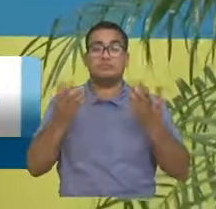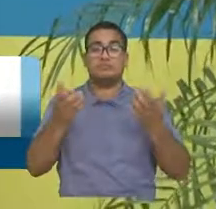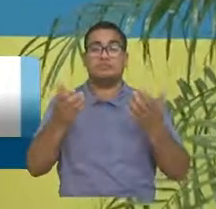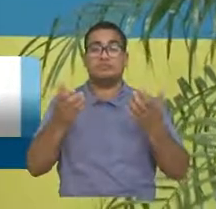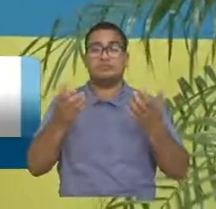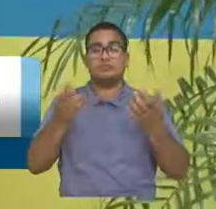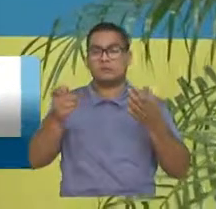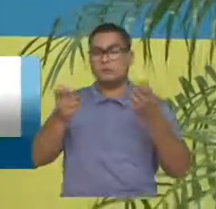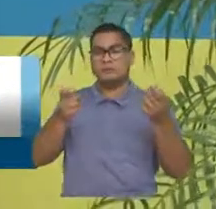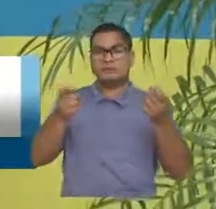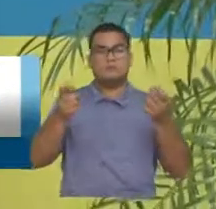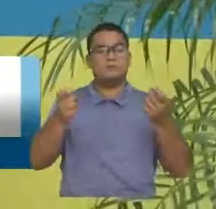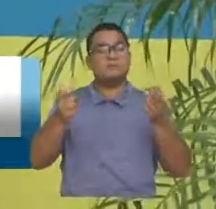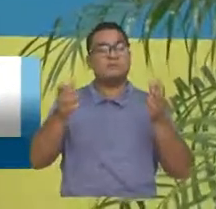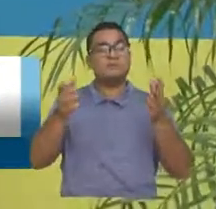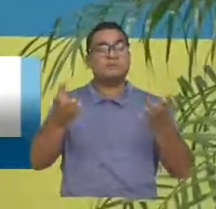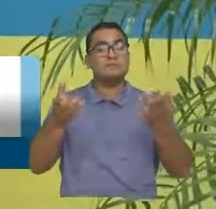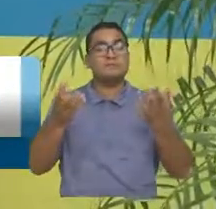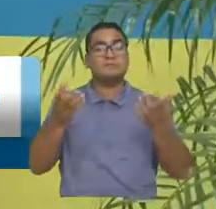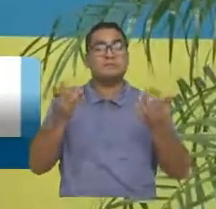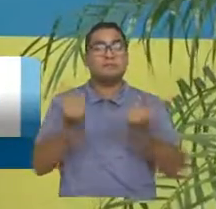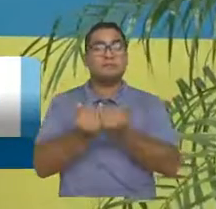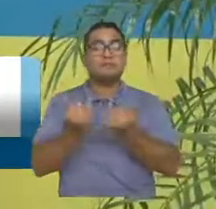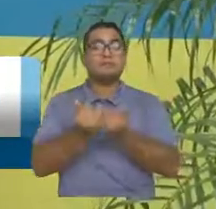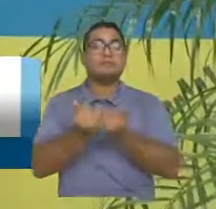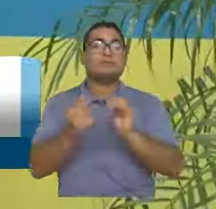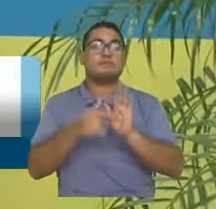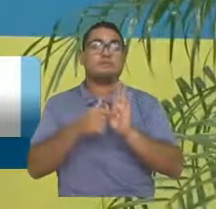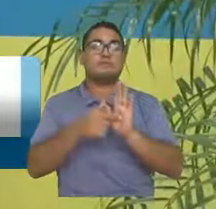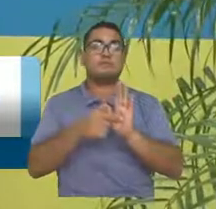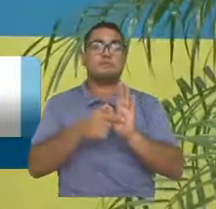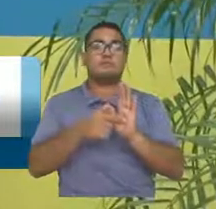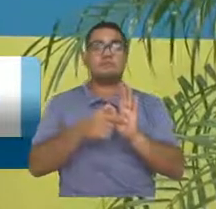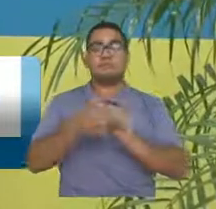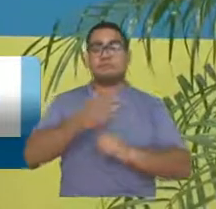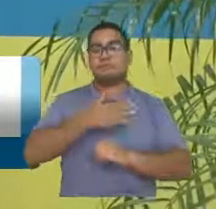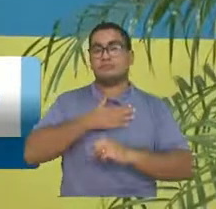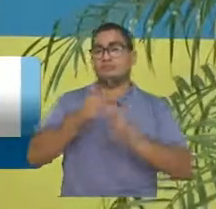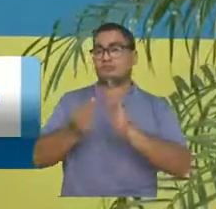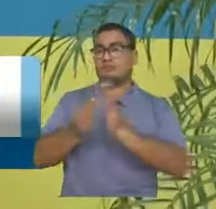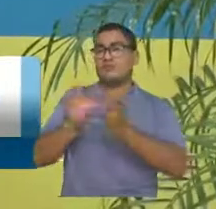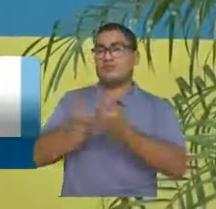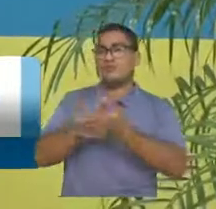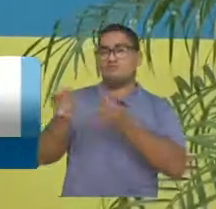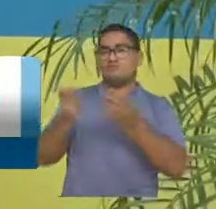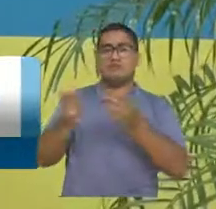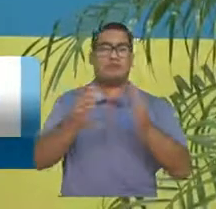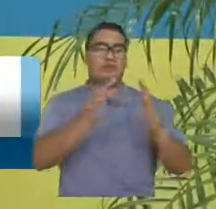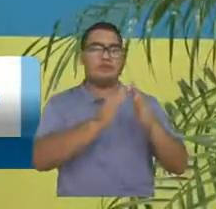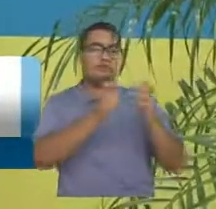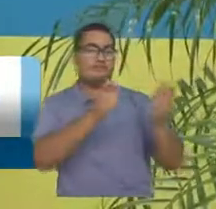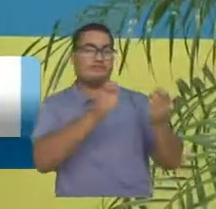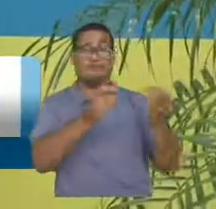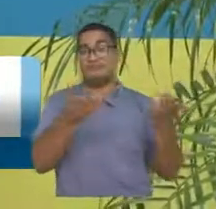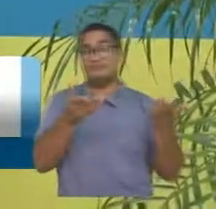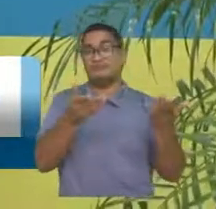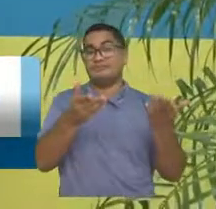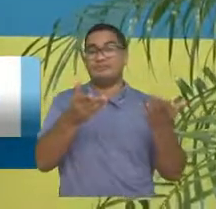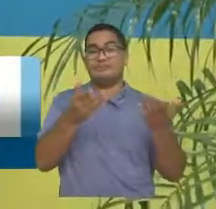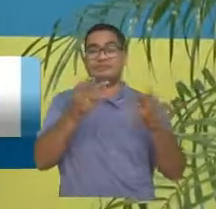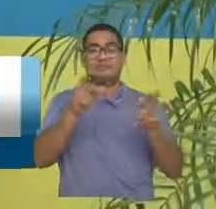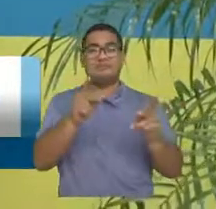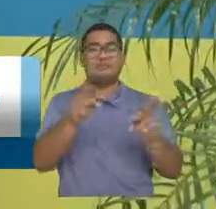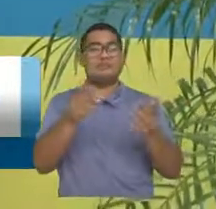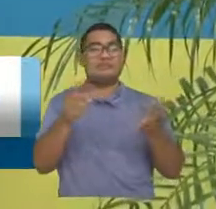control todo. Quiero mantener bajo control mi marido, mi casa, pero en el control no del celo,